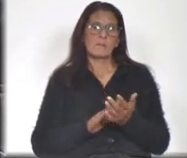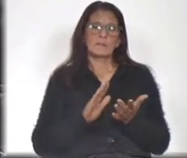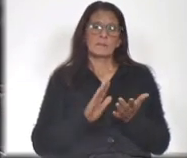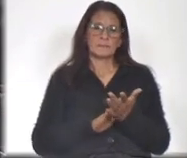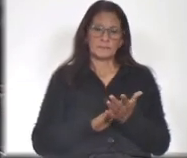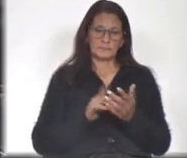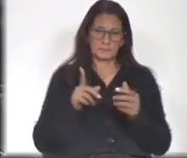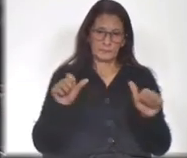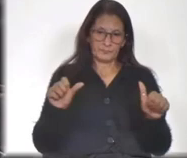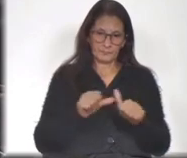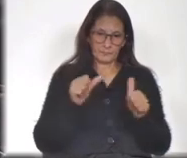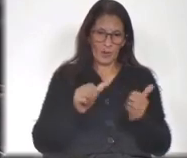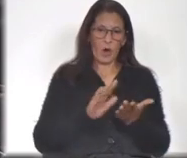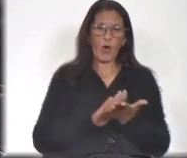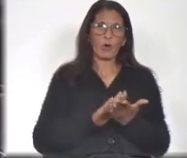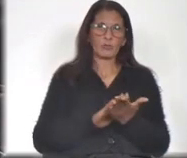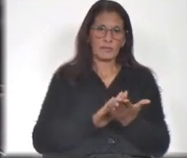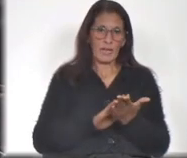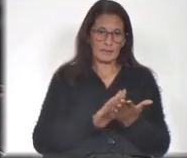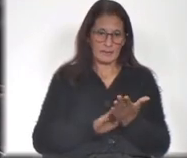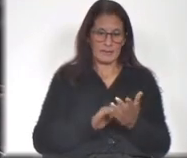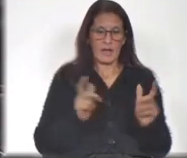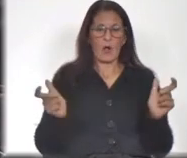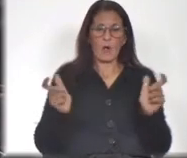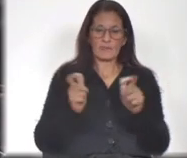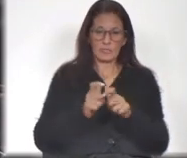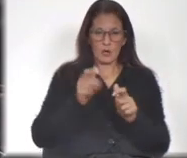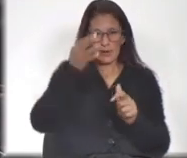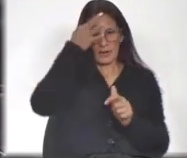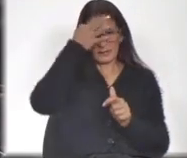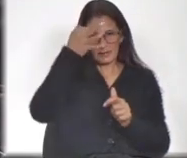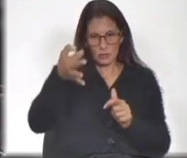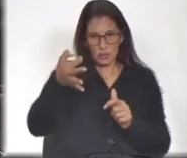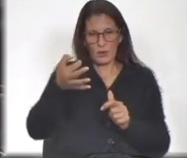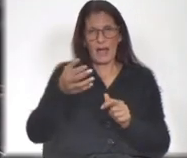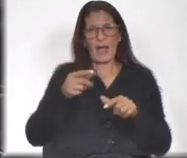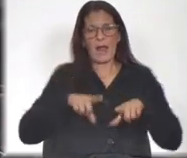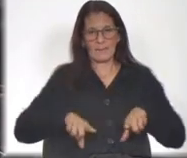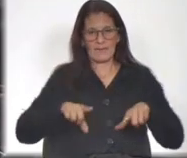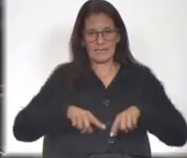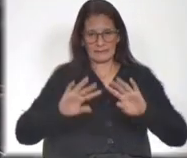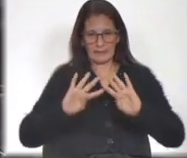haciendo constancia de que la comisión que asesora al Ministerio en este tema